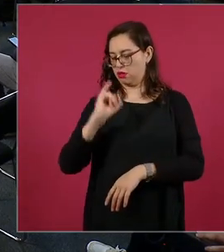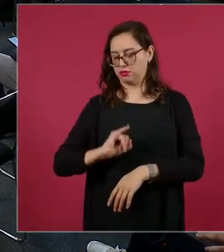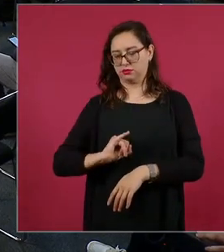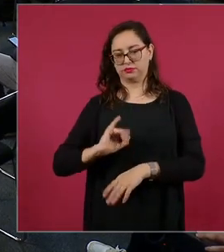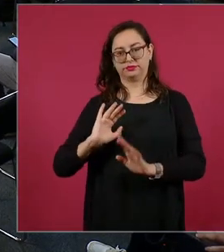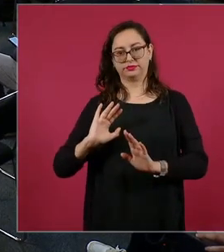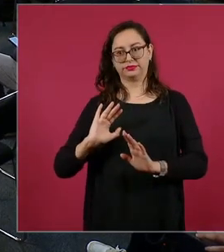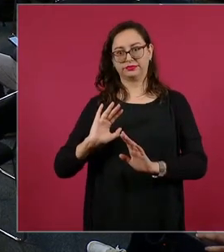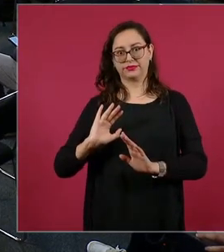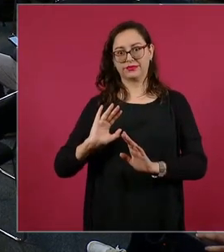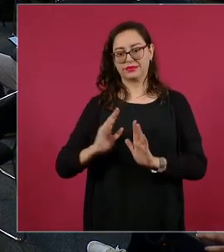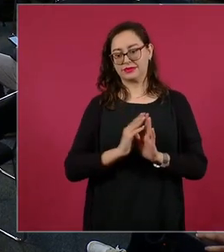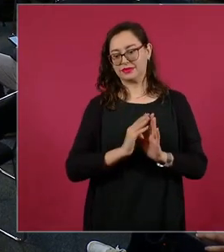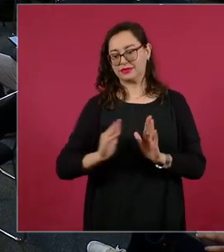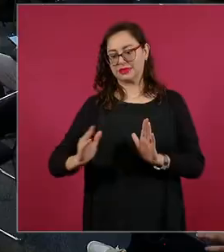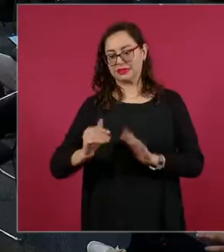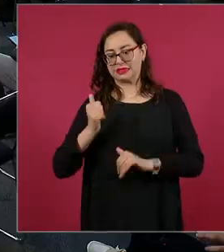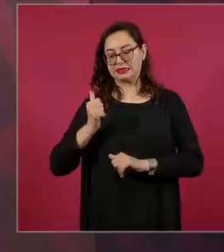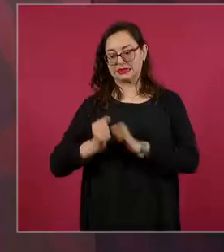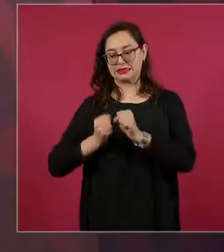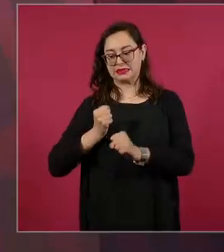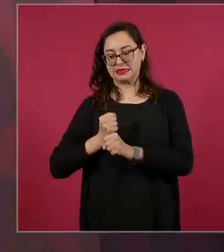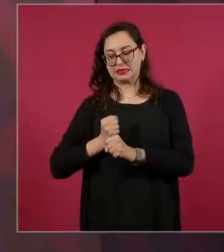entonces empiezan las especulaciones